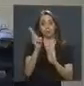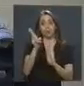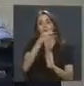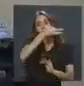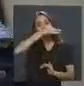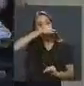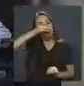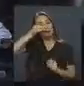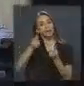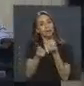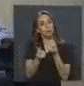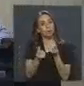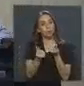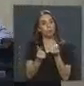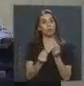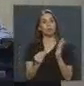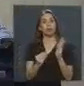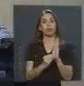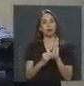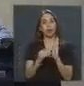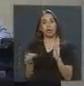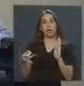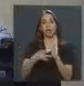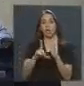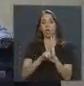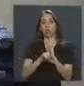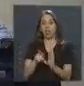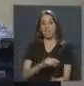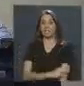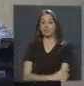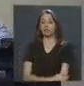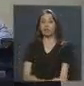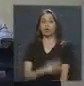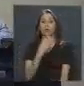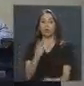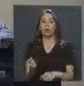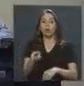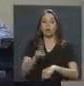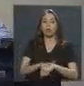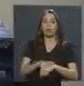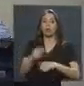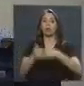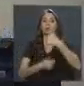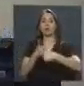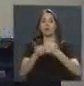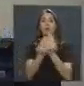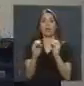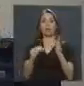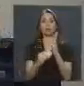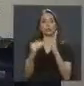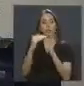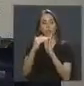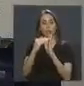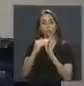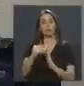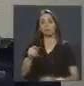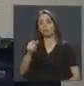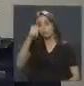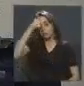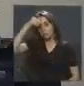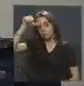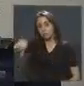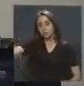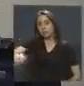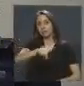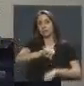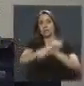lucro y se introduce una figura penal de negociación incompatible en educación superior, que sancionará con pena de cárcel que va de